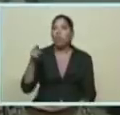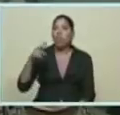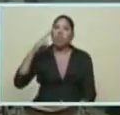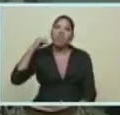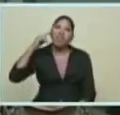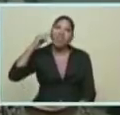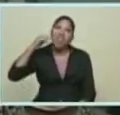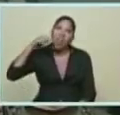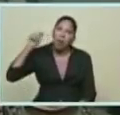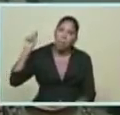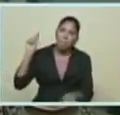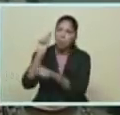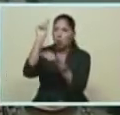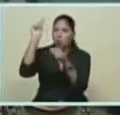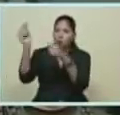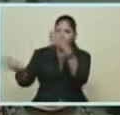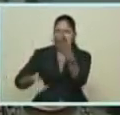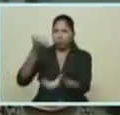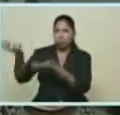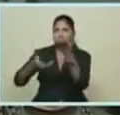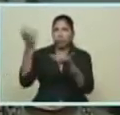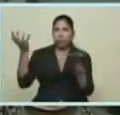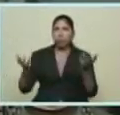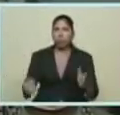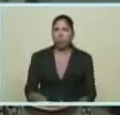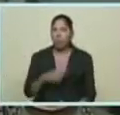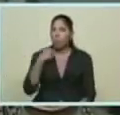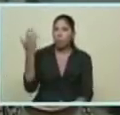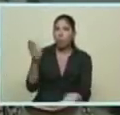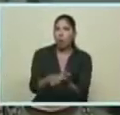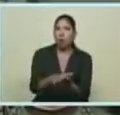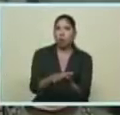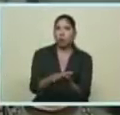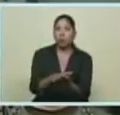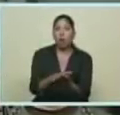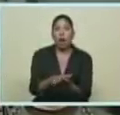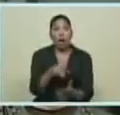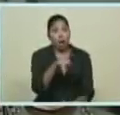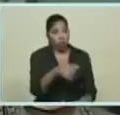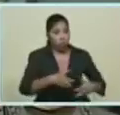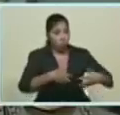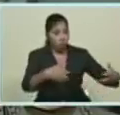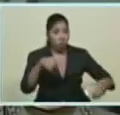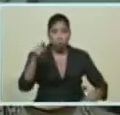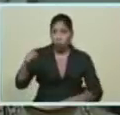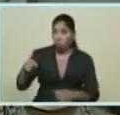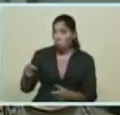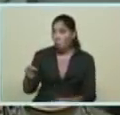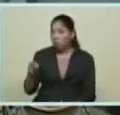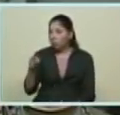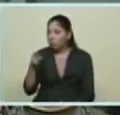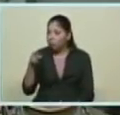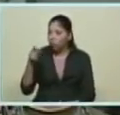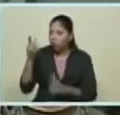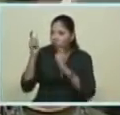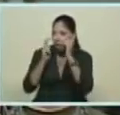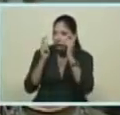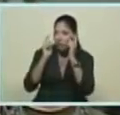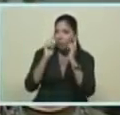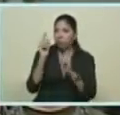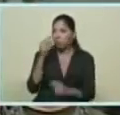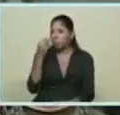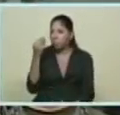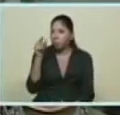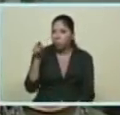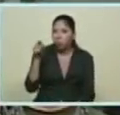piel, por su condición social, o porque era sospechoso de ser chavista.